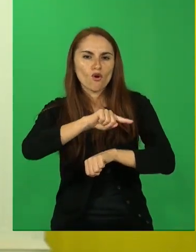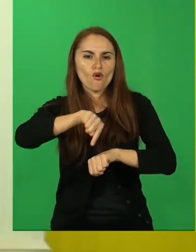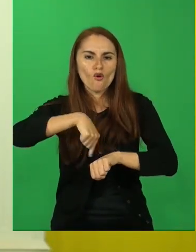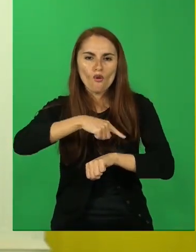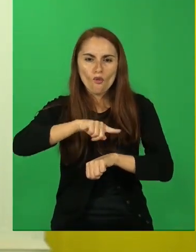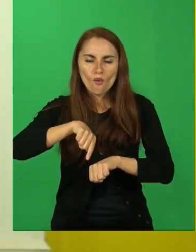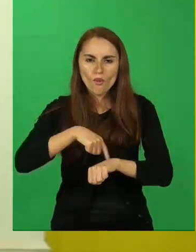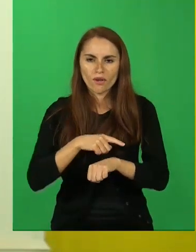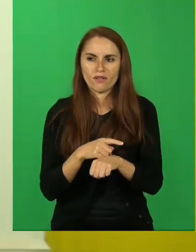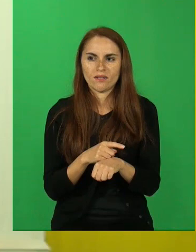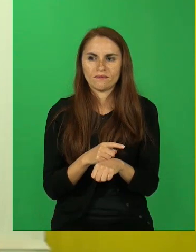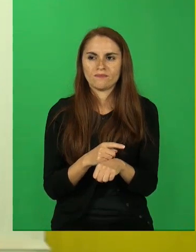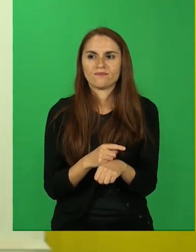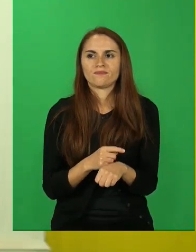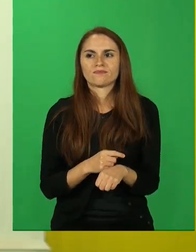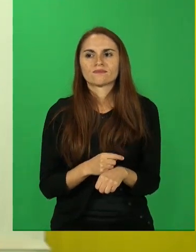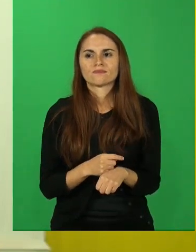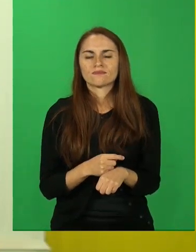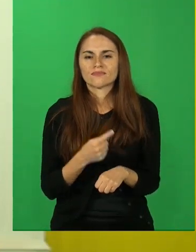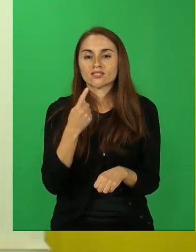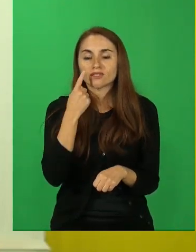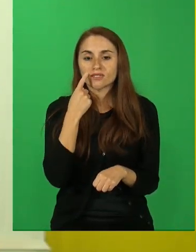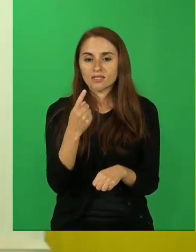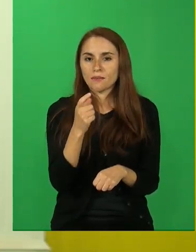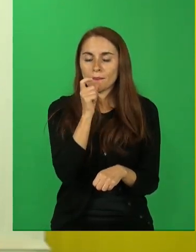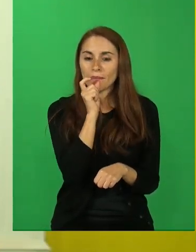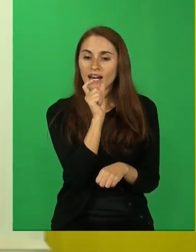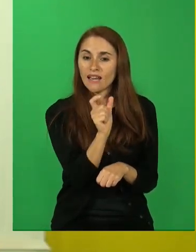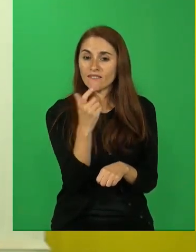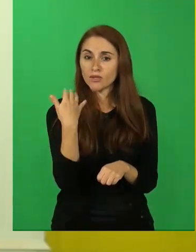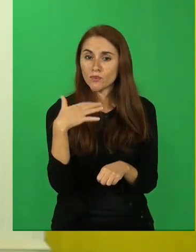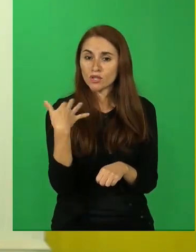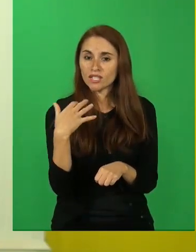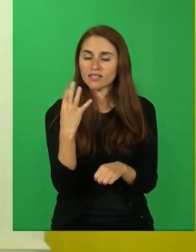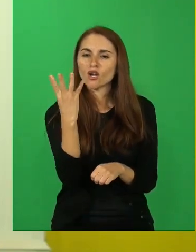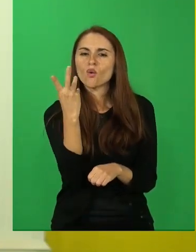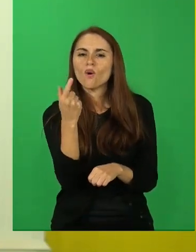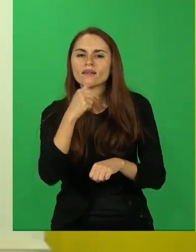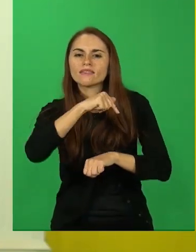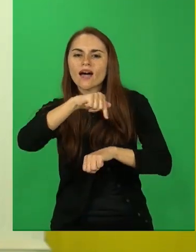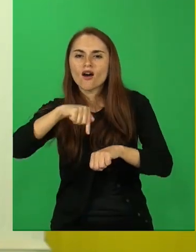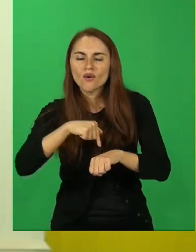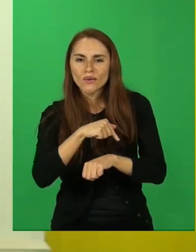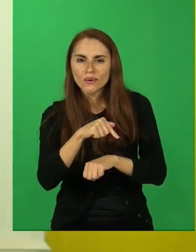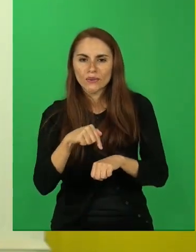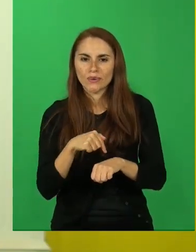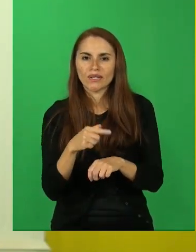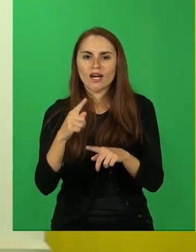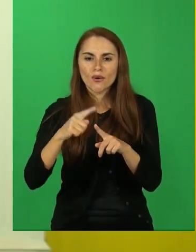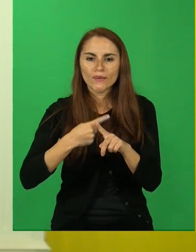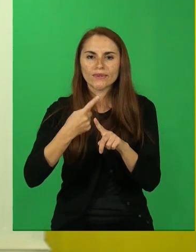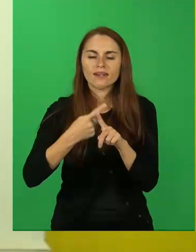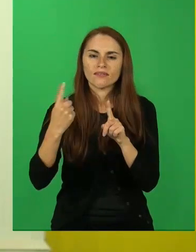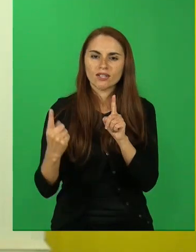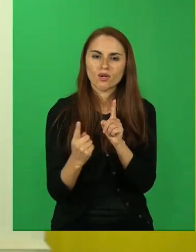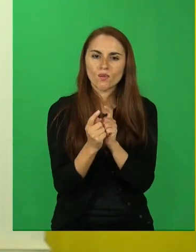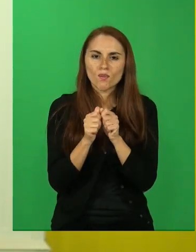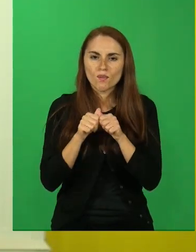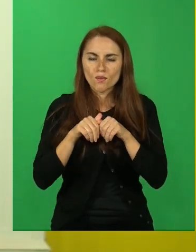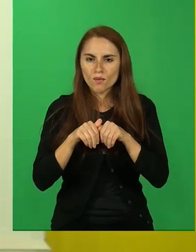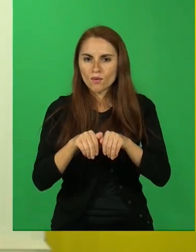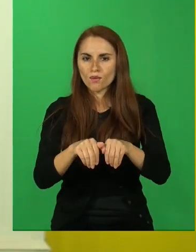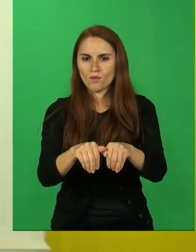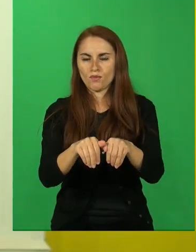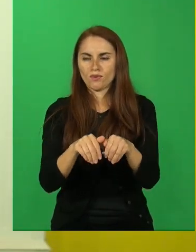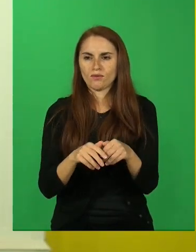Es decir, está hablando de horas. Me está preguntando en cuántas horas vuelven a salir